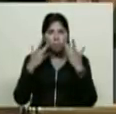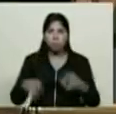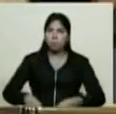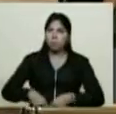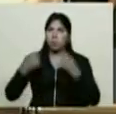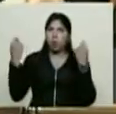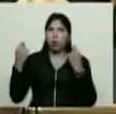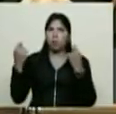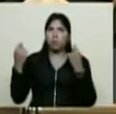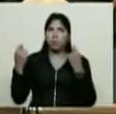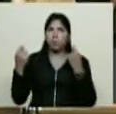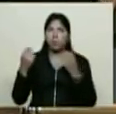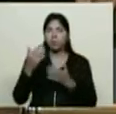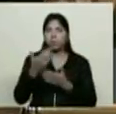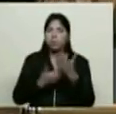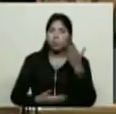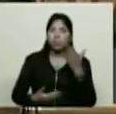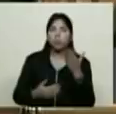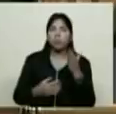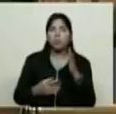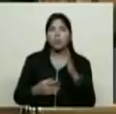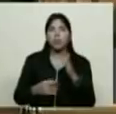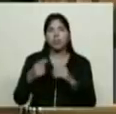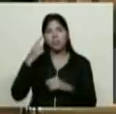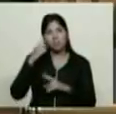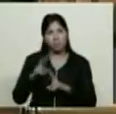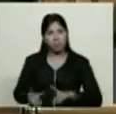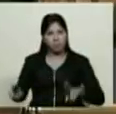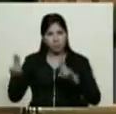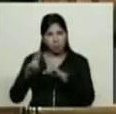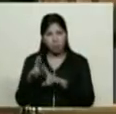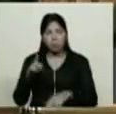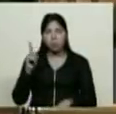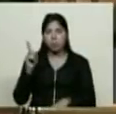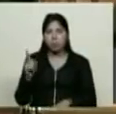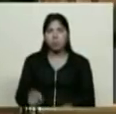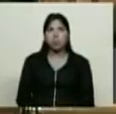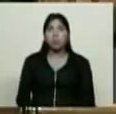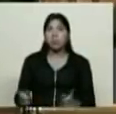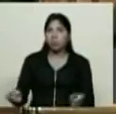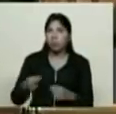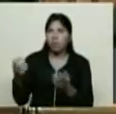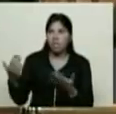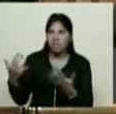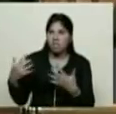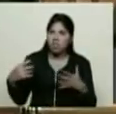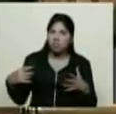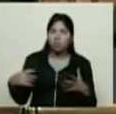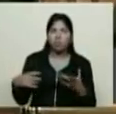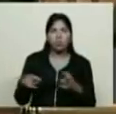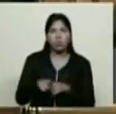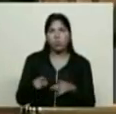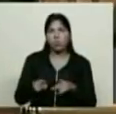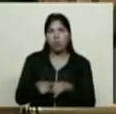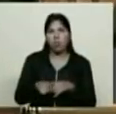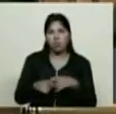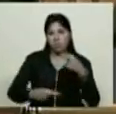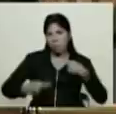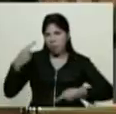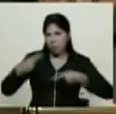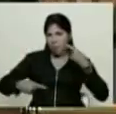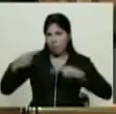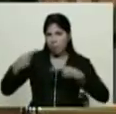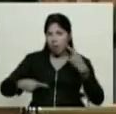preceptos de la Carta de las Naciones Unidas y aupando a la confrontación de los actores políticos